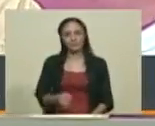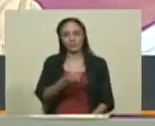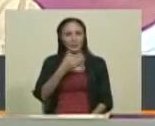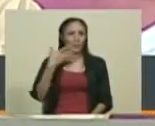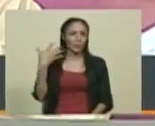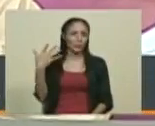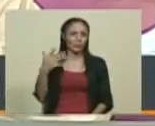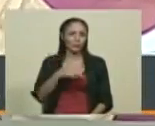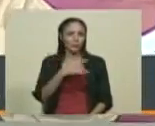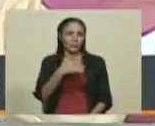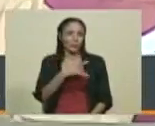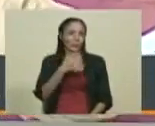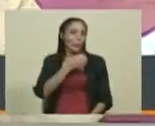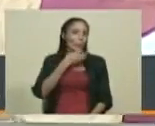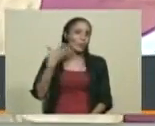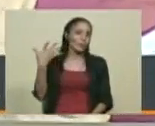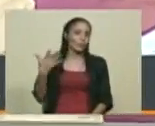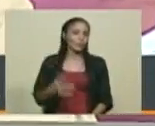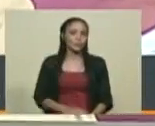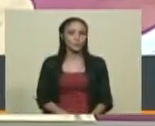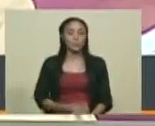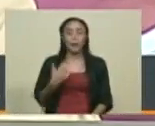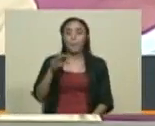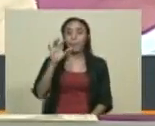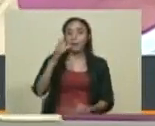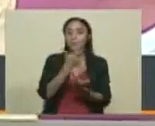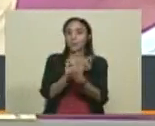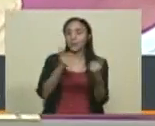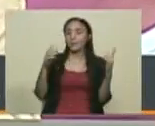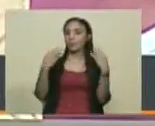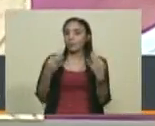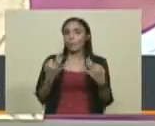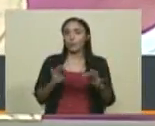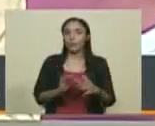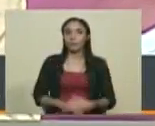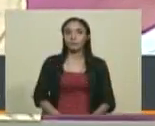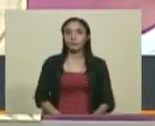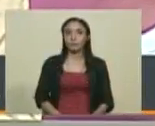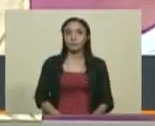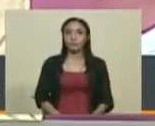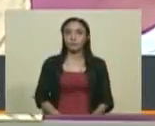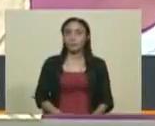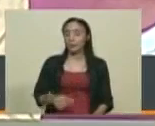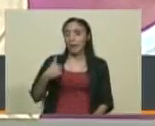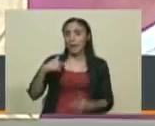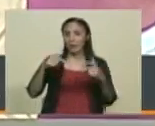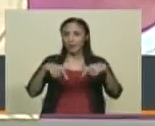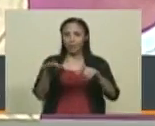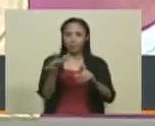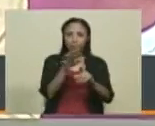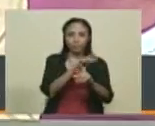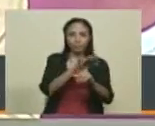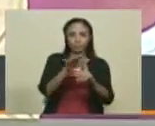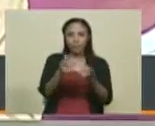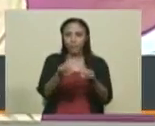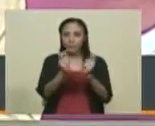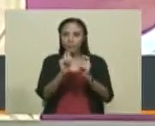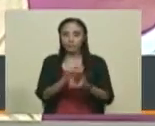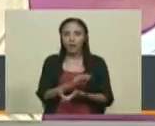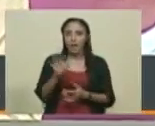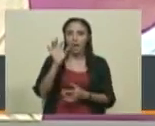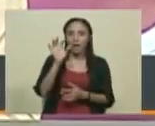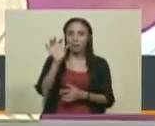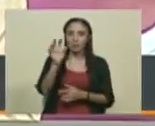se siente al ser un país libre, a que Venezuela no la pueda chantajear nadie, a nosotros no nos puede